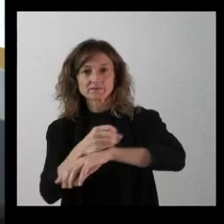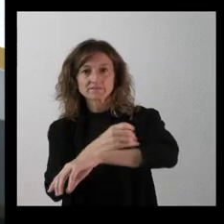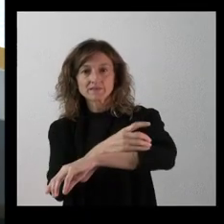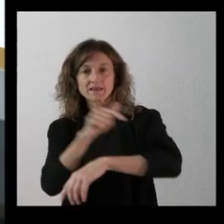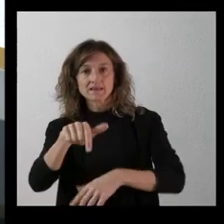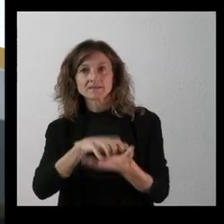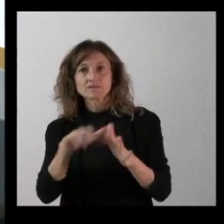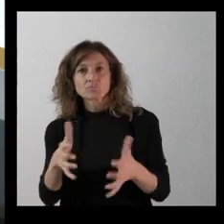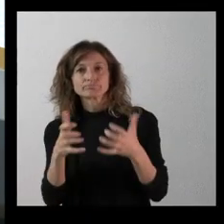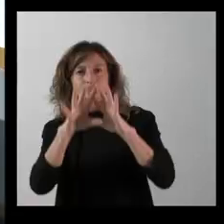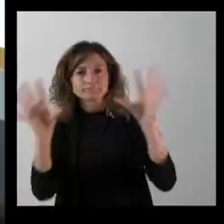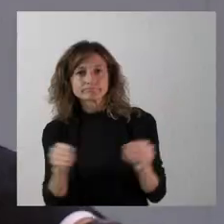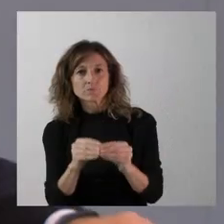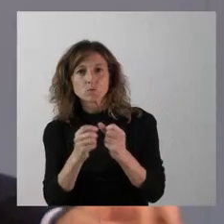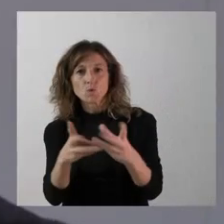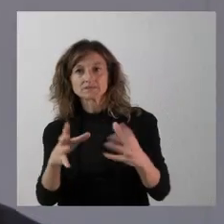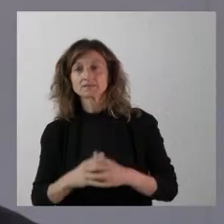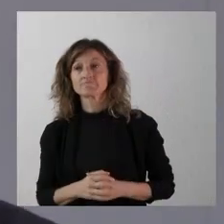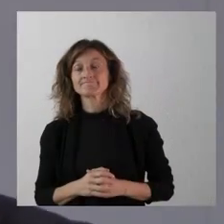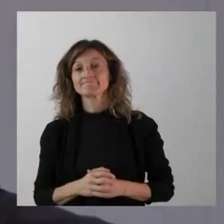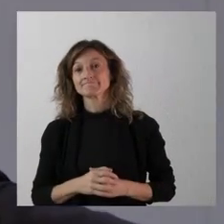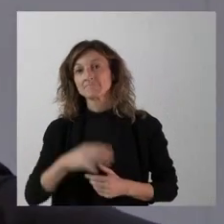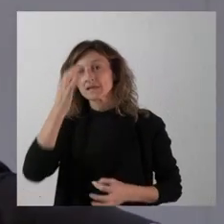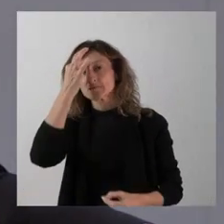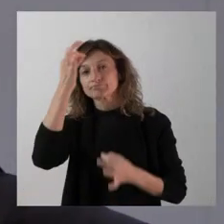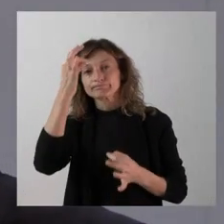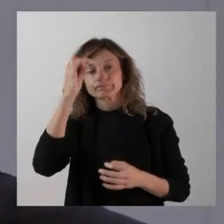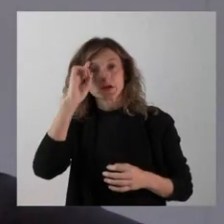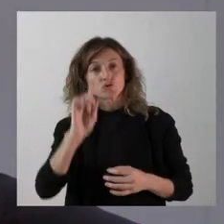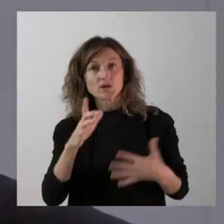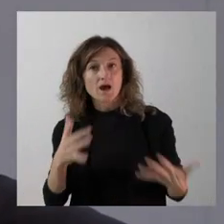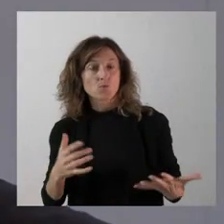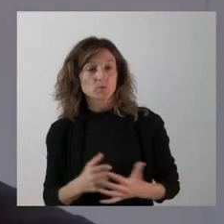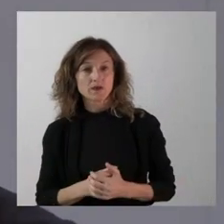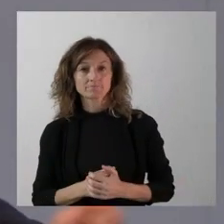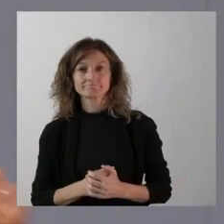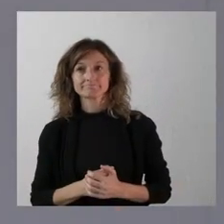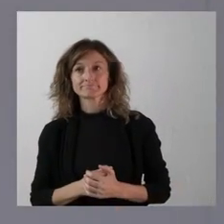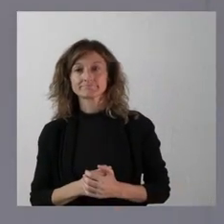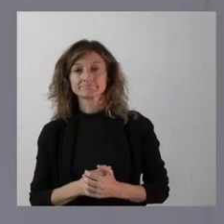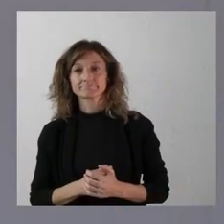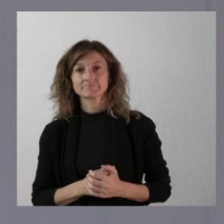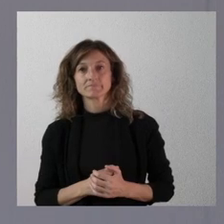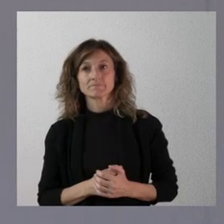en Castilla y León pues no lo sabemos con precisión a día de hoy lógicamente